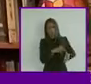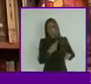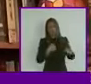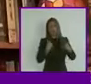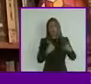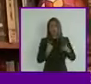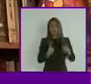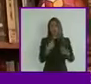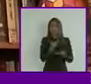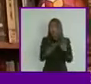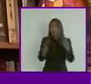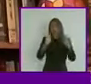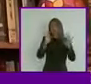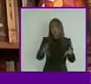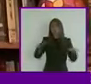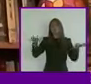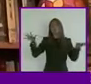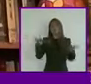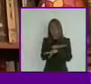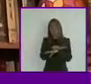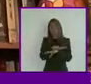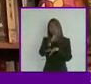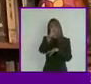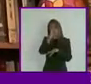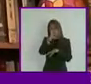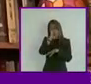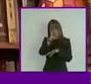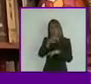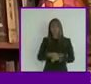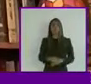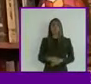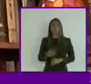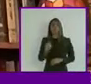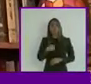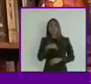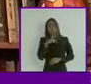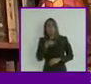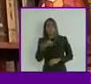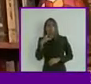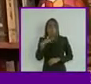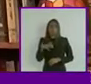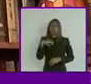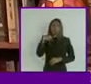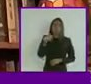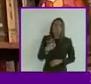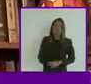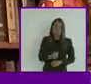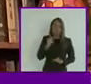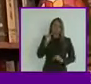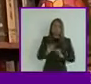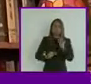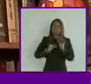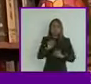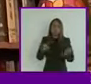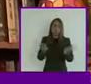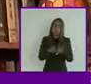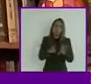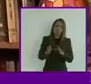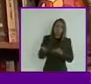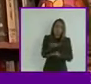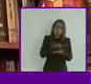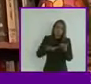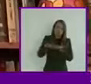como sociedad, pero sobre todo hemos tratado de generar en caminos reales para seguir conviviendo y la manera de relacionarnos